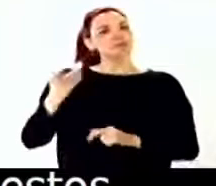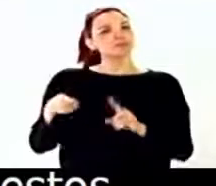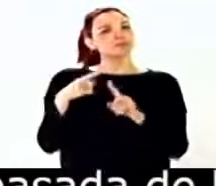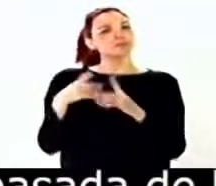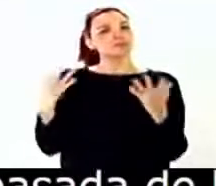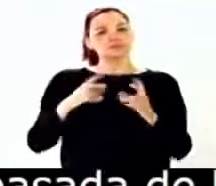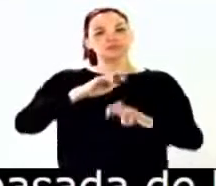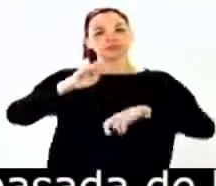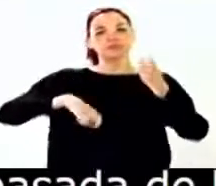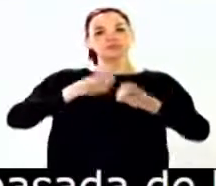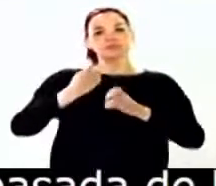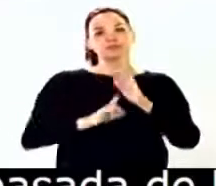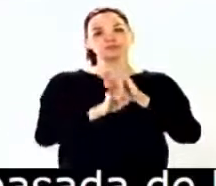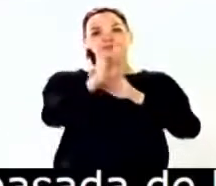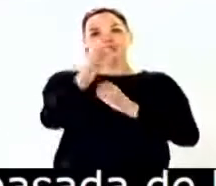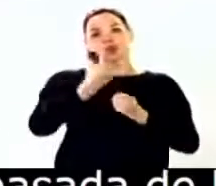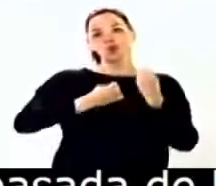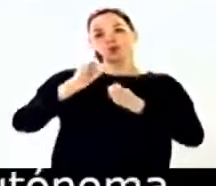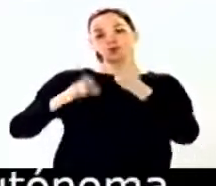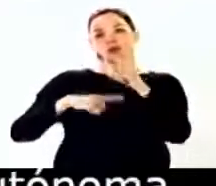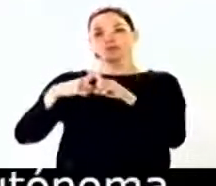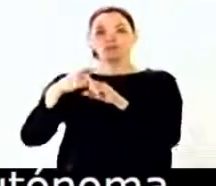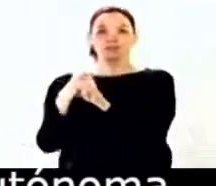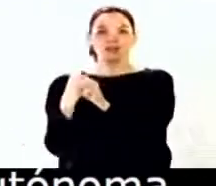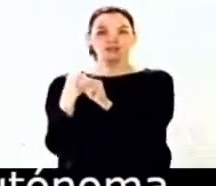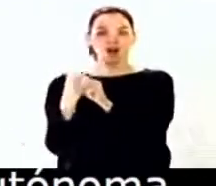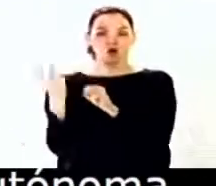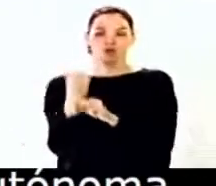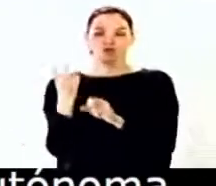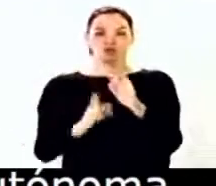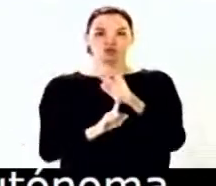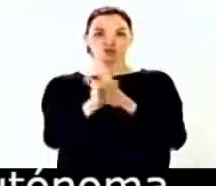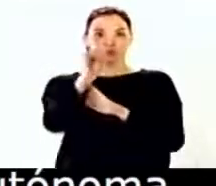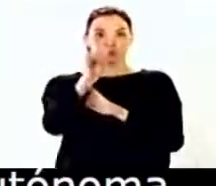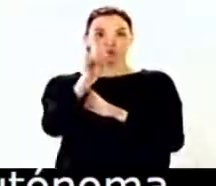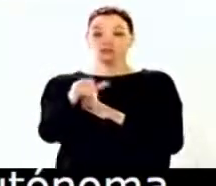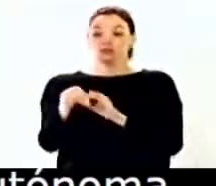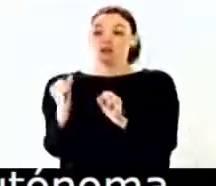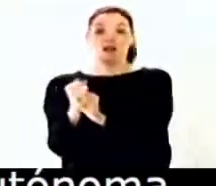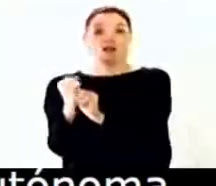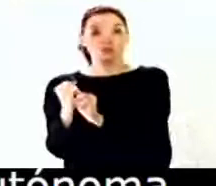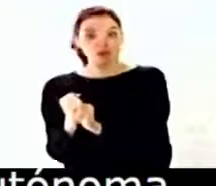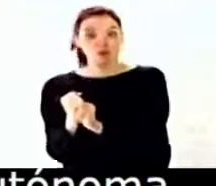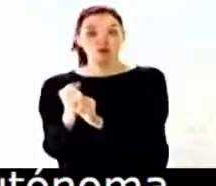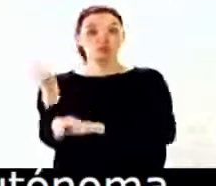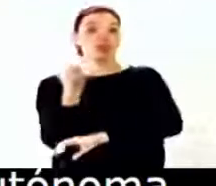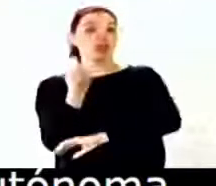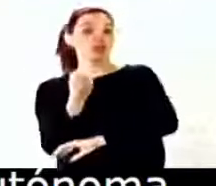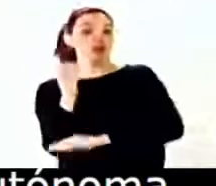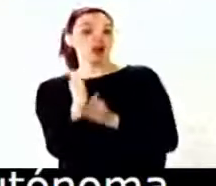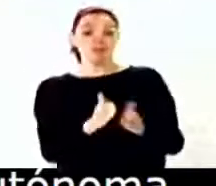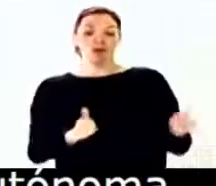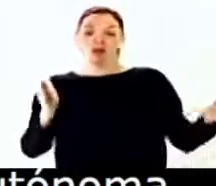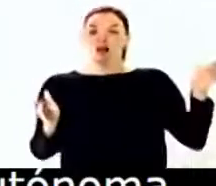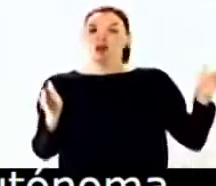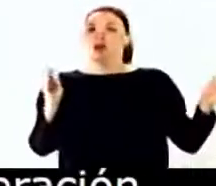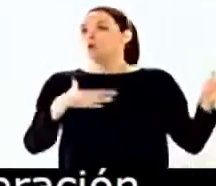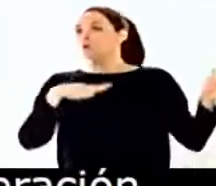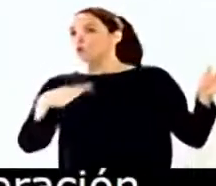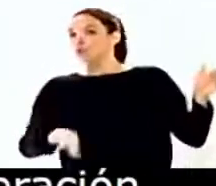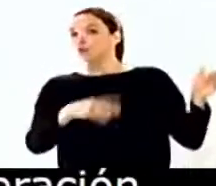recuperación económica y del empleo. Un empleo que acabará el año posiblemente con